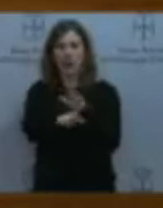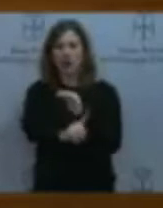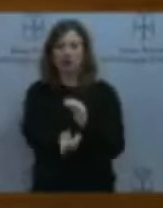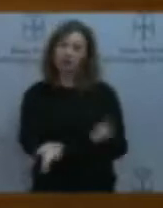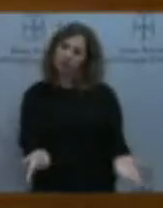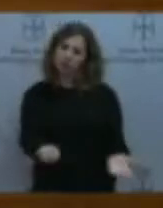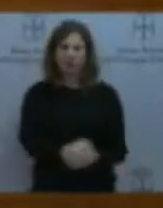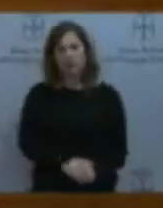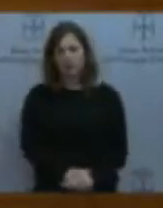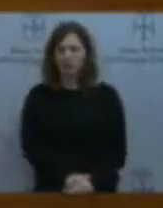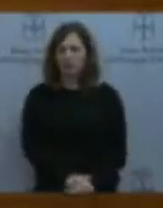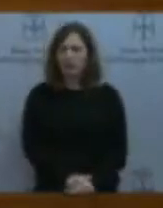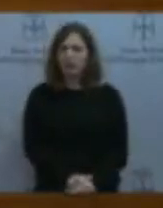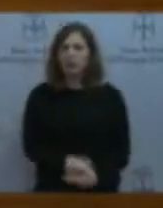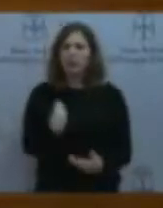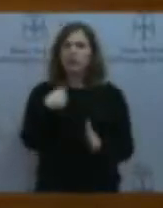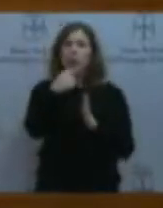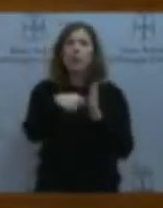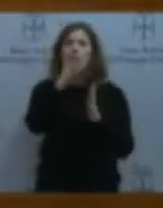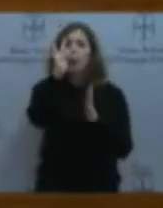Ken Loach, en el documental del